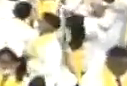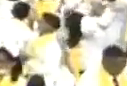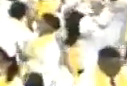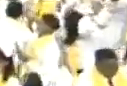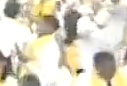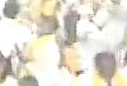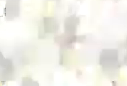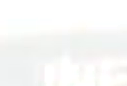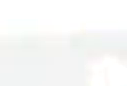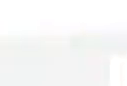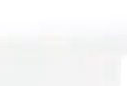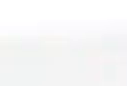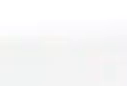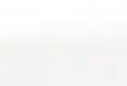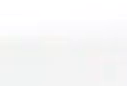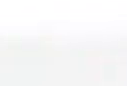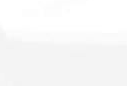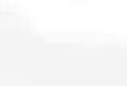vida.